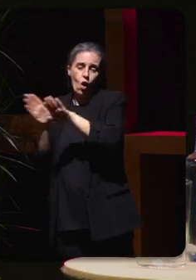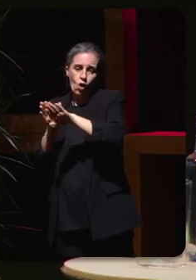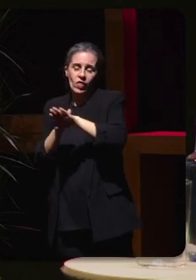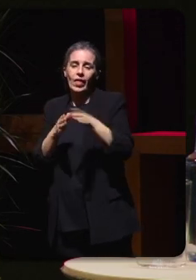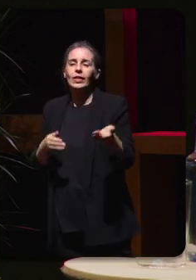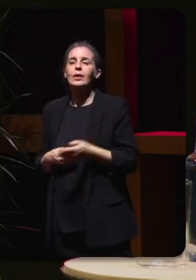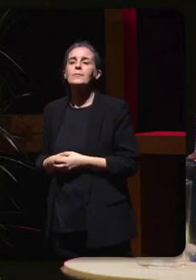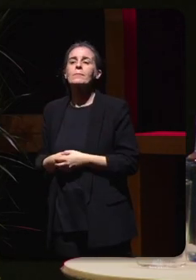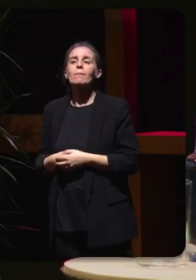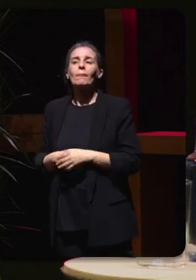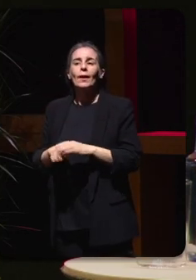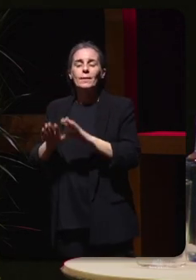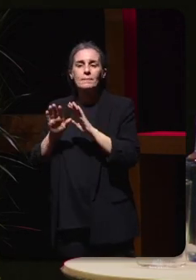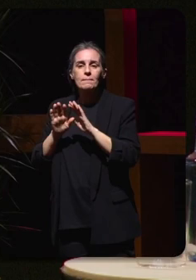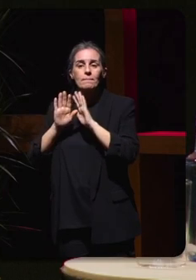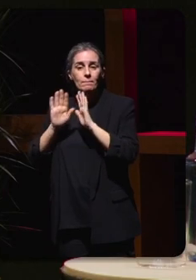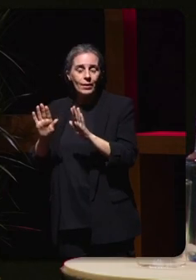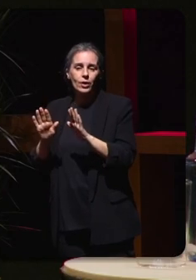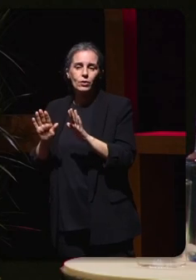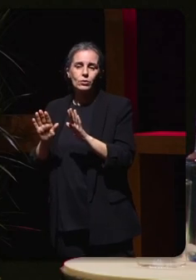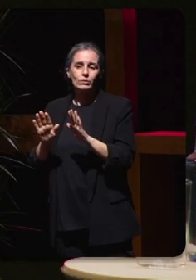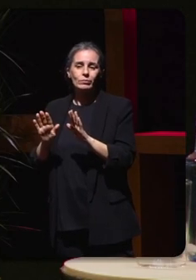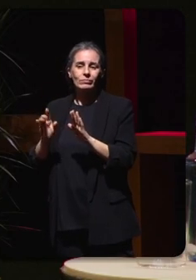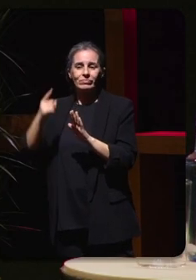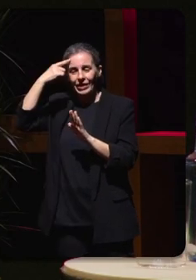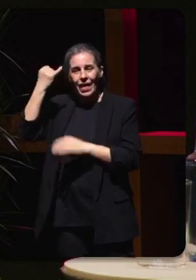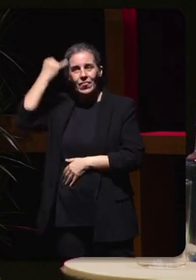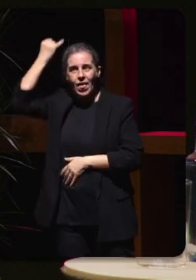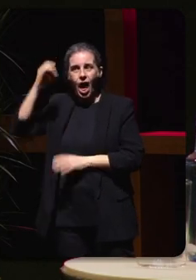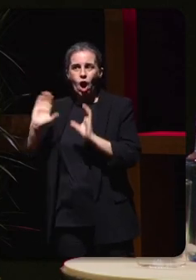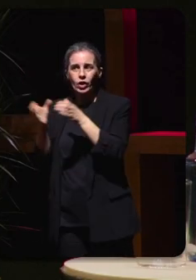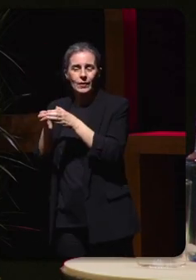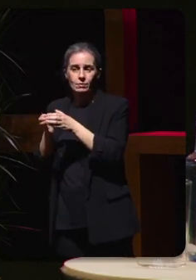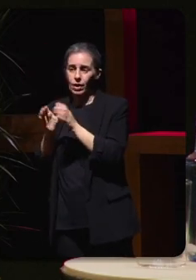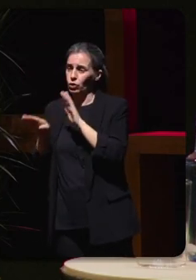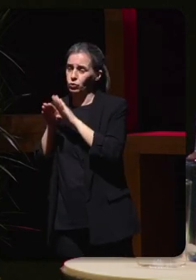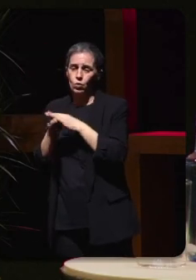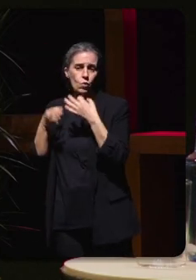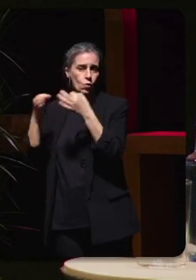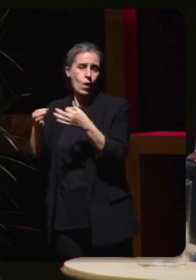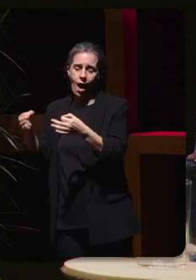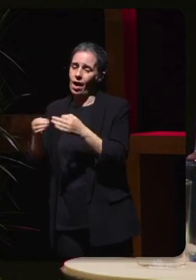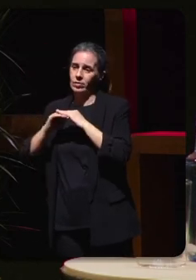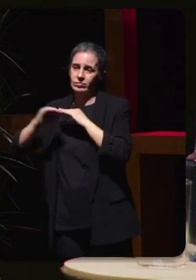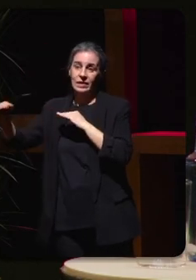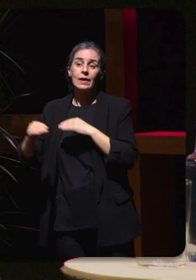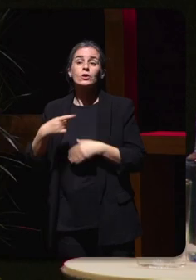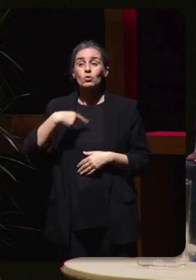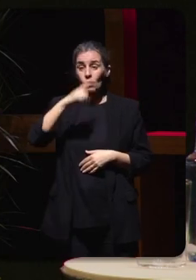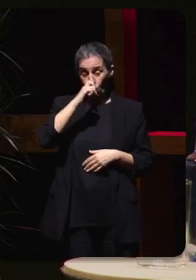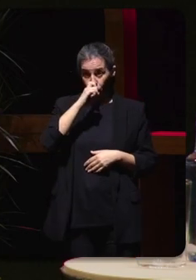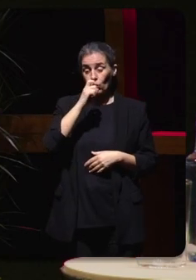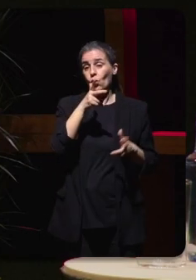Pero el imaginario colectivo sigue prácticamente donde estaba. Y como ejemplo, recuerdo haber hecho unos reportajes,